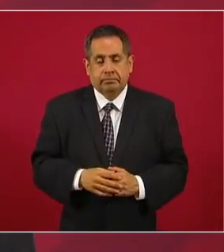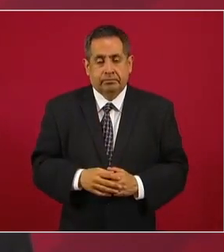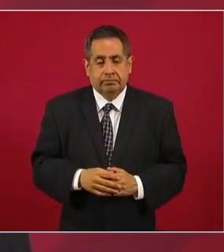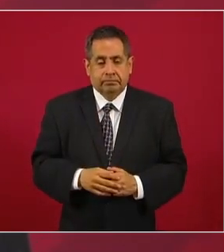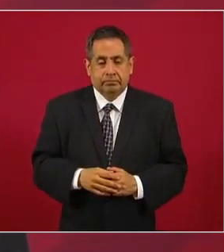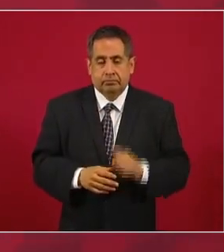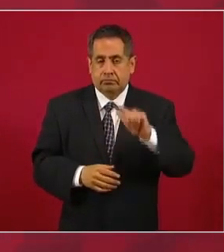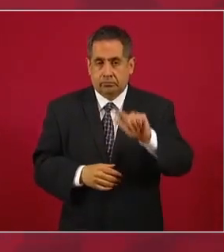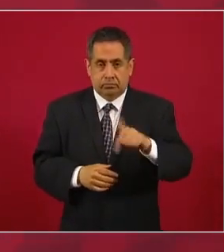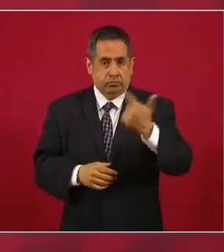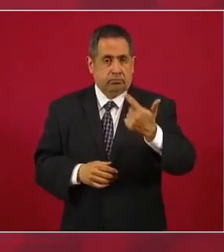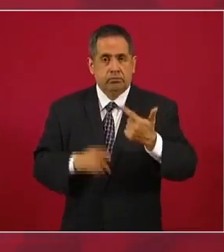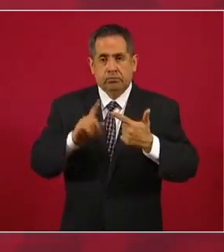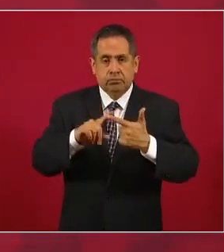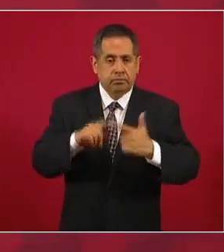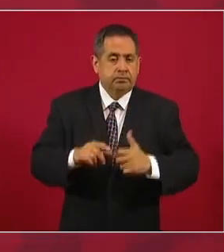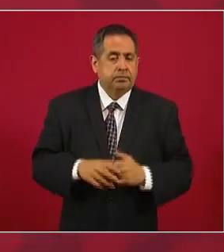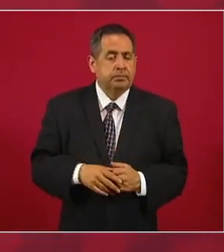Duodécimo,